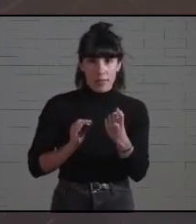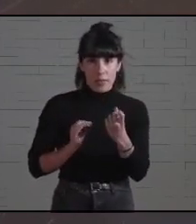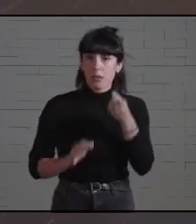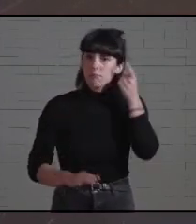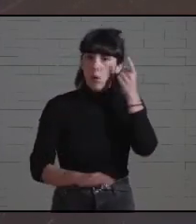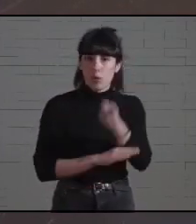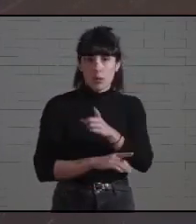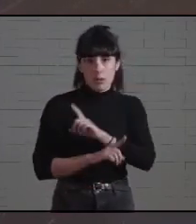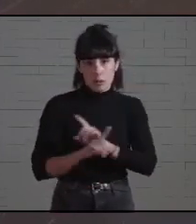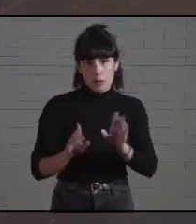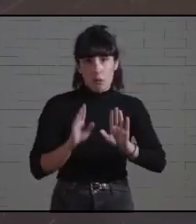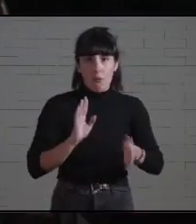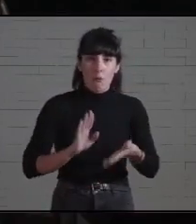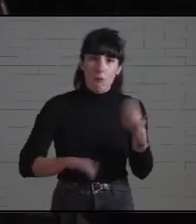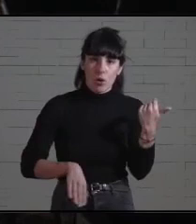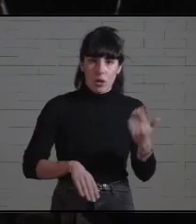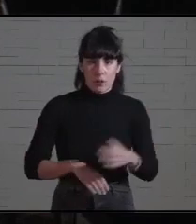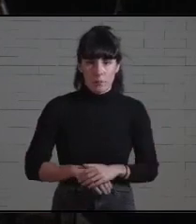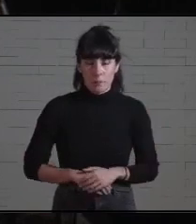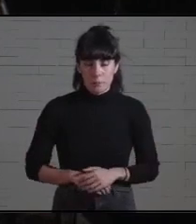¿Sí? Gracias.